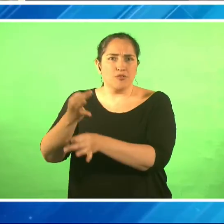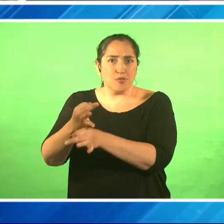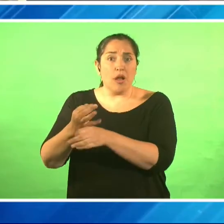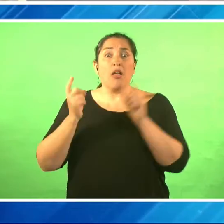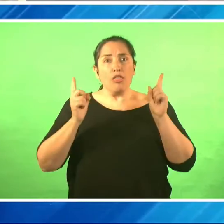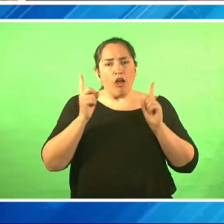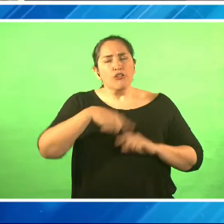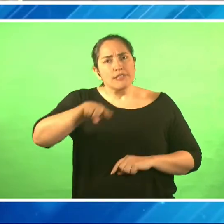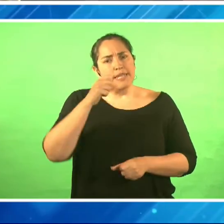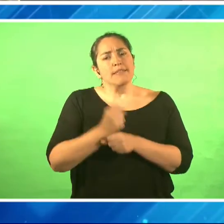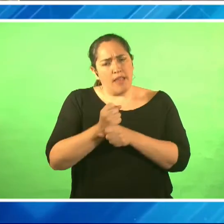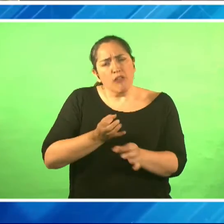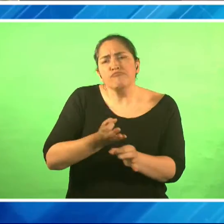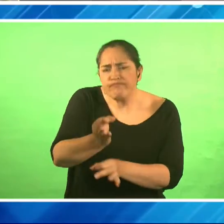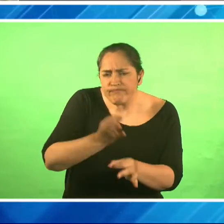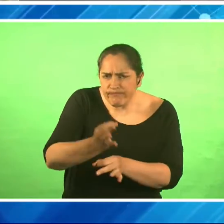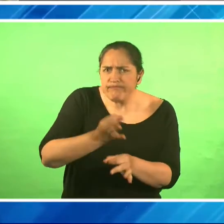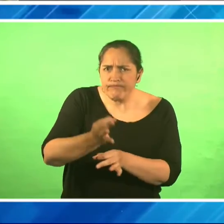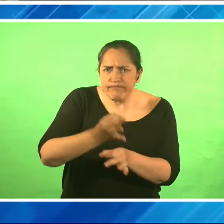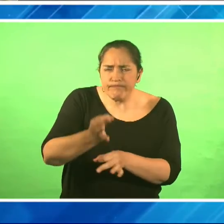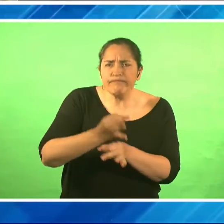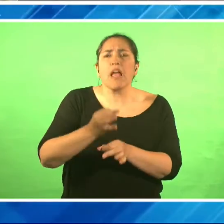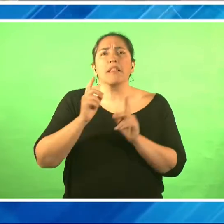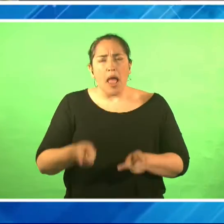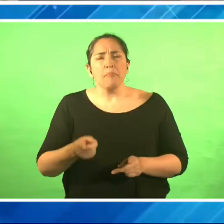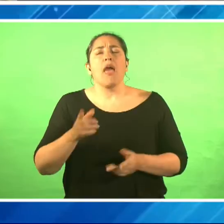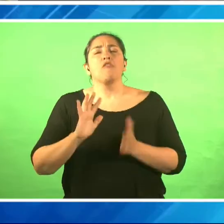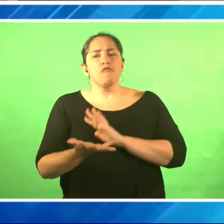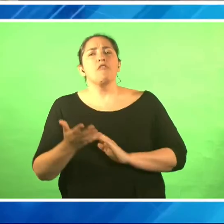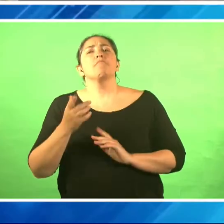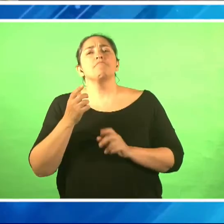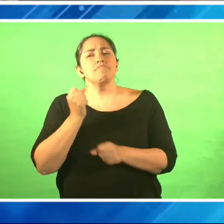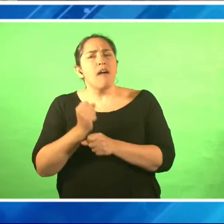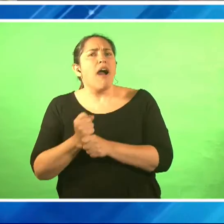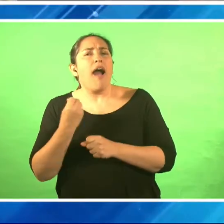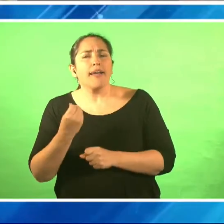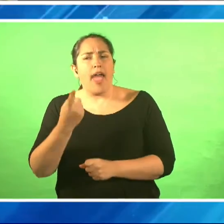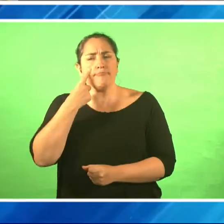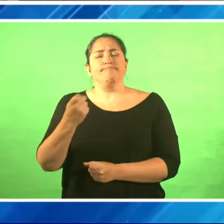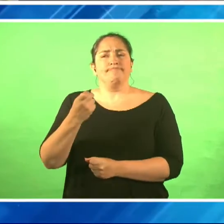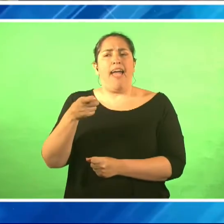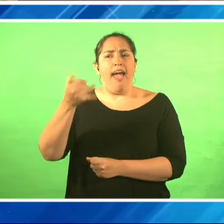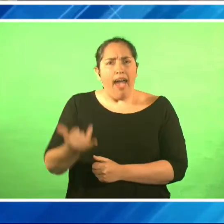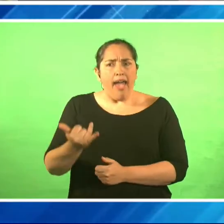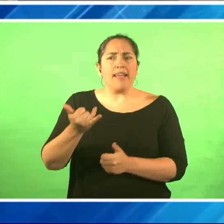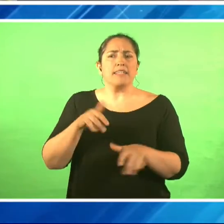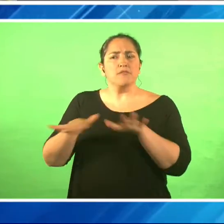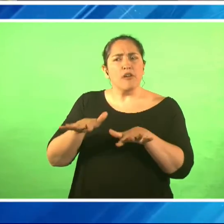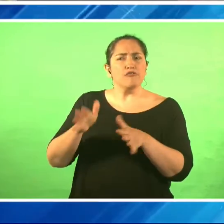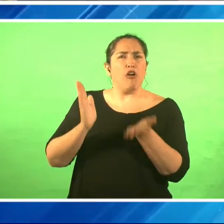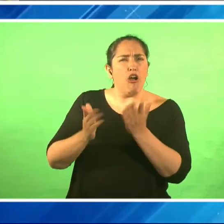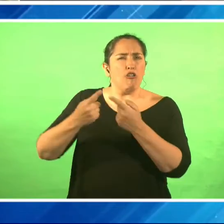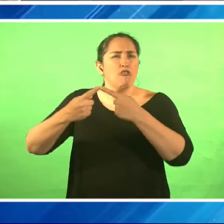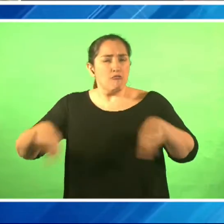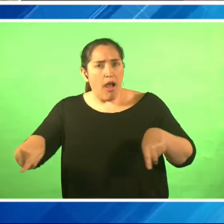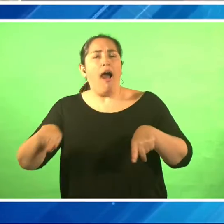solamente tienen una tarea pedagógica, una tarea preventiva de tener que detectar y trabajar sobre otro tipo